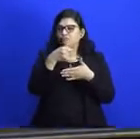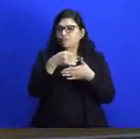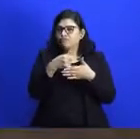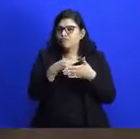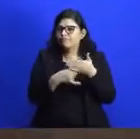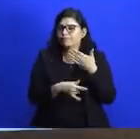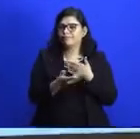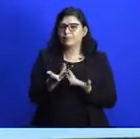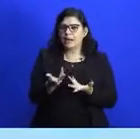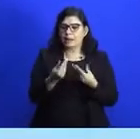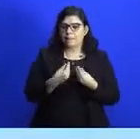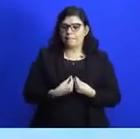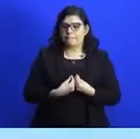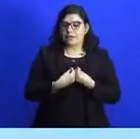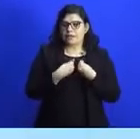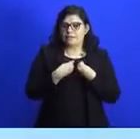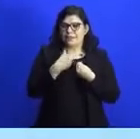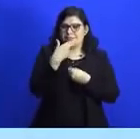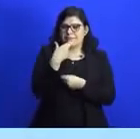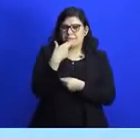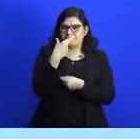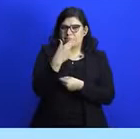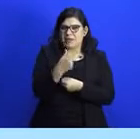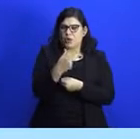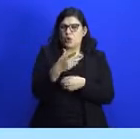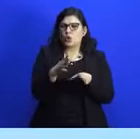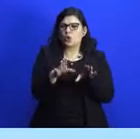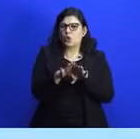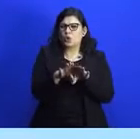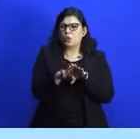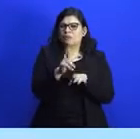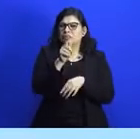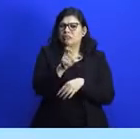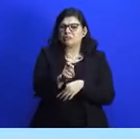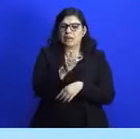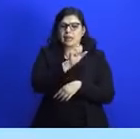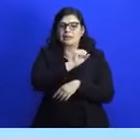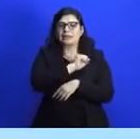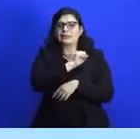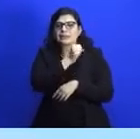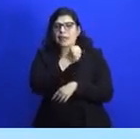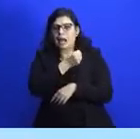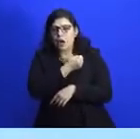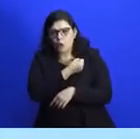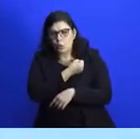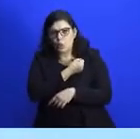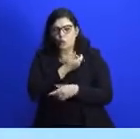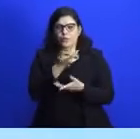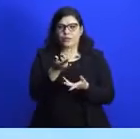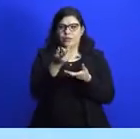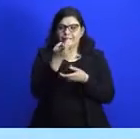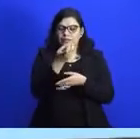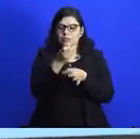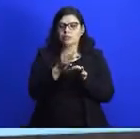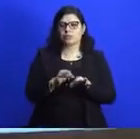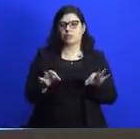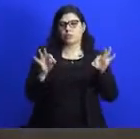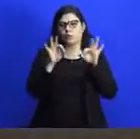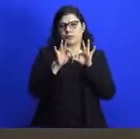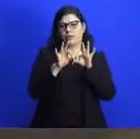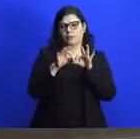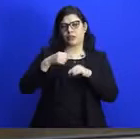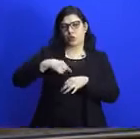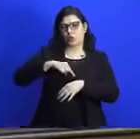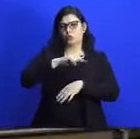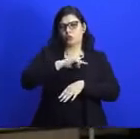Una vida mejor se alcanza con más salud. Y estamos metidos en ayudar en la